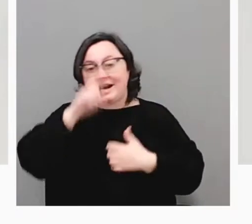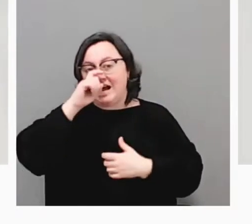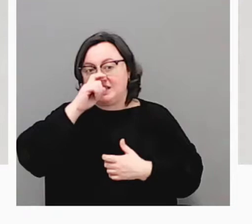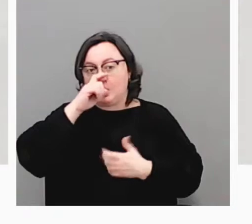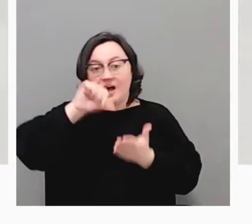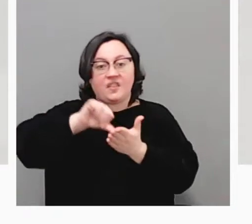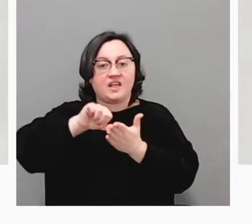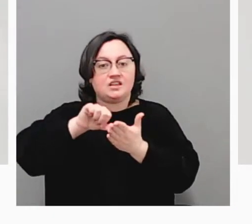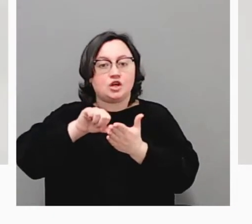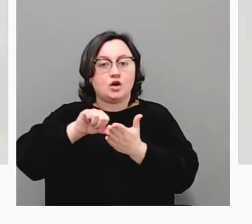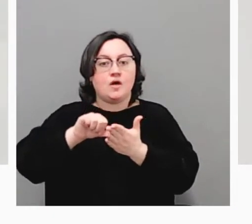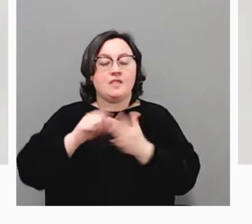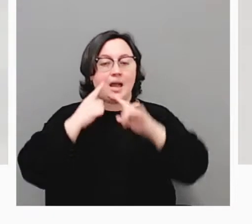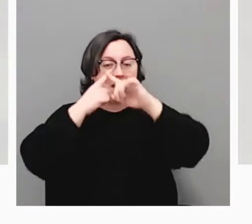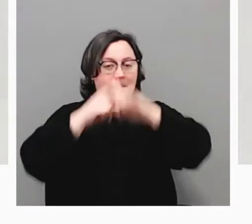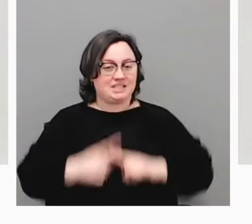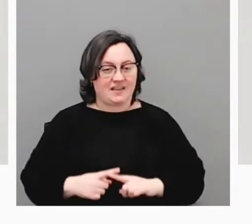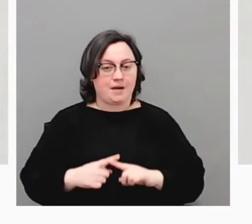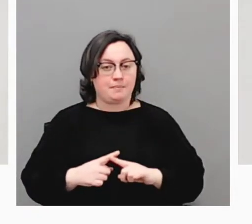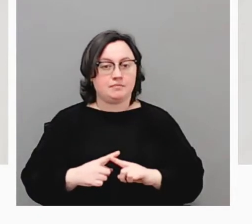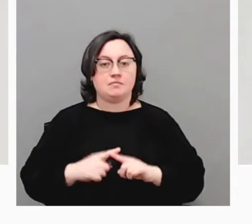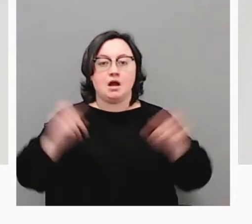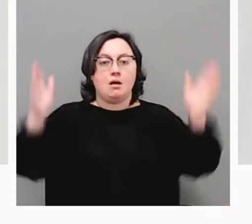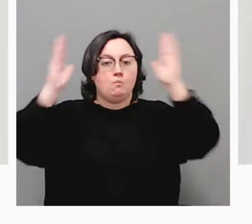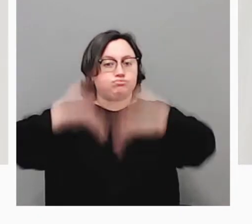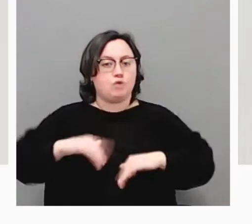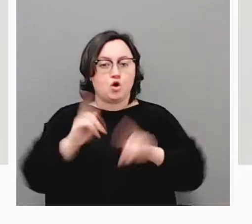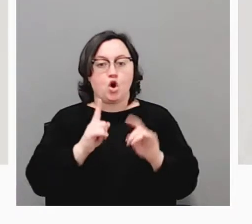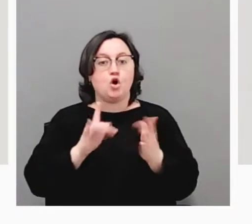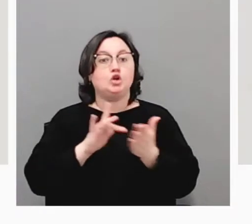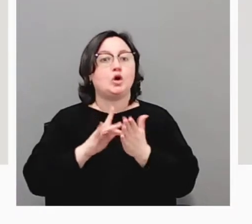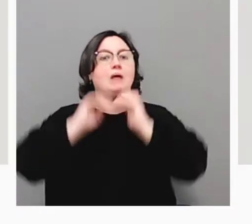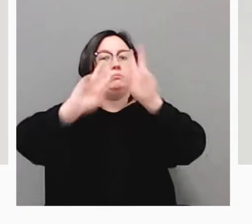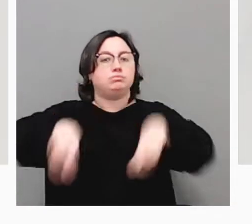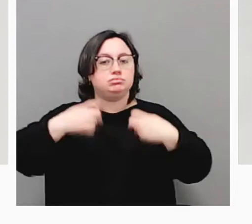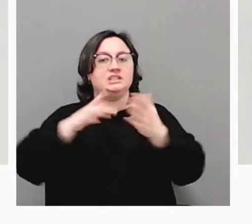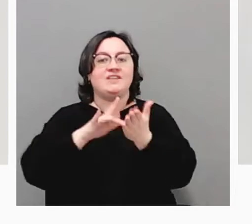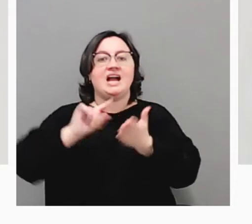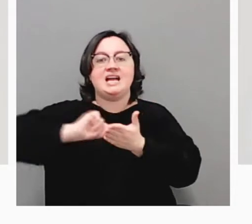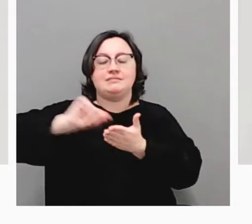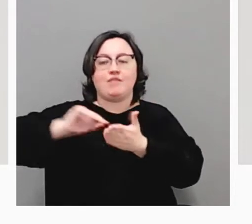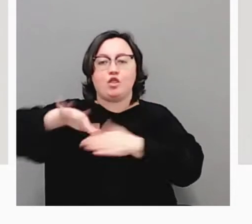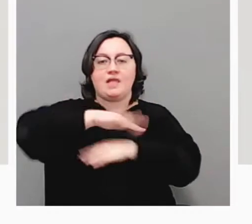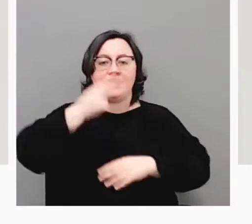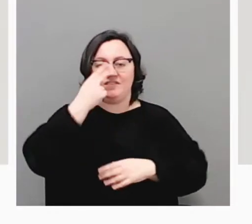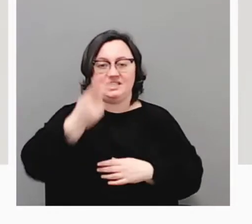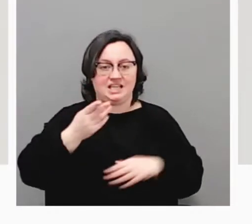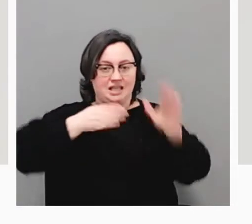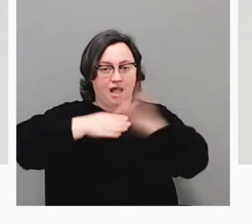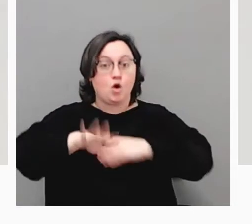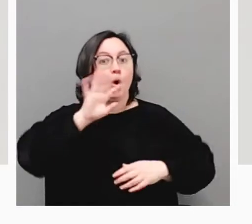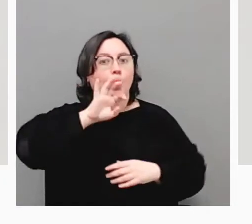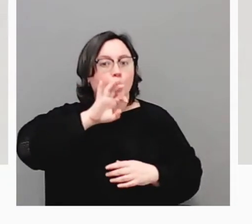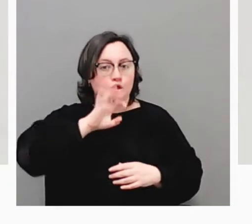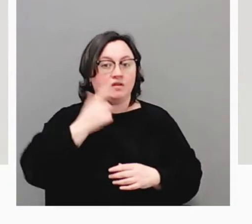centro de Ámsterdam pues no la han demolido, sino que la han reconvertido en un espacio visitable. Fijémonos qué curioso, porque